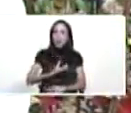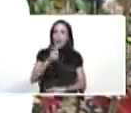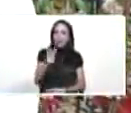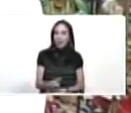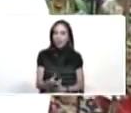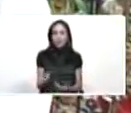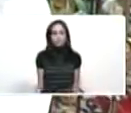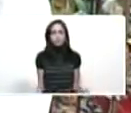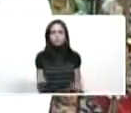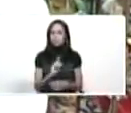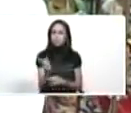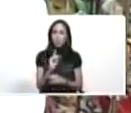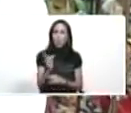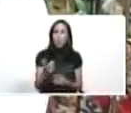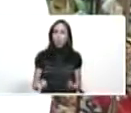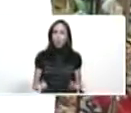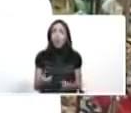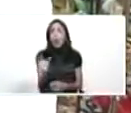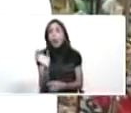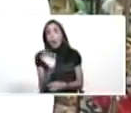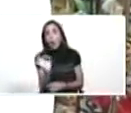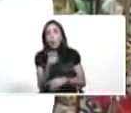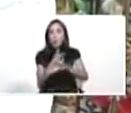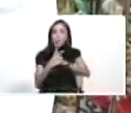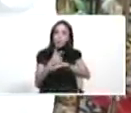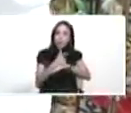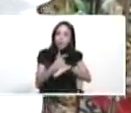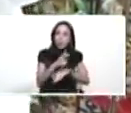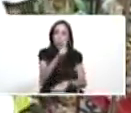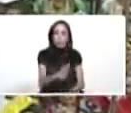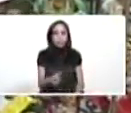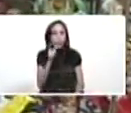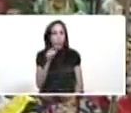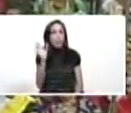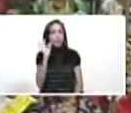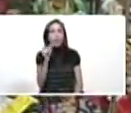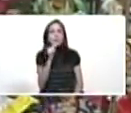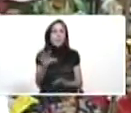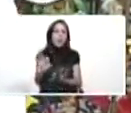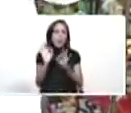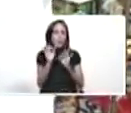¿Quién elige en Venezuela a los gobernadores y gobernadoras?